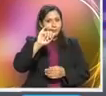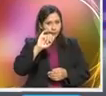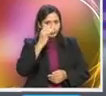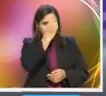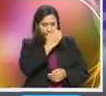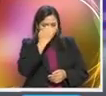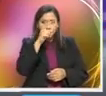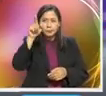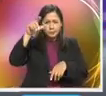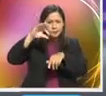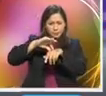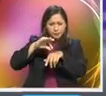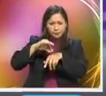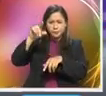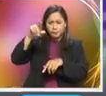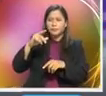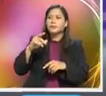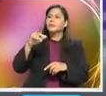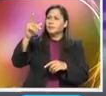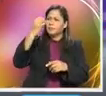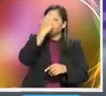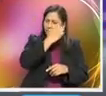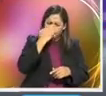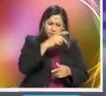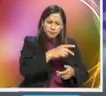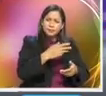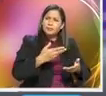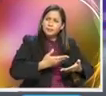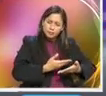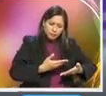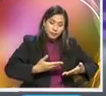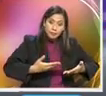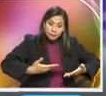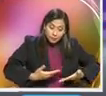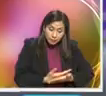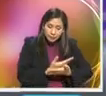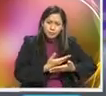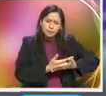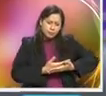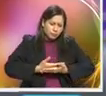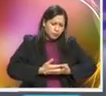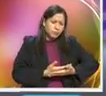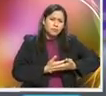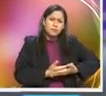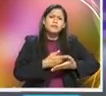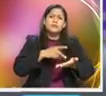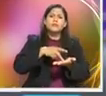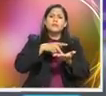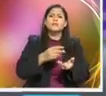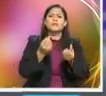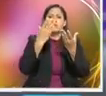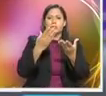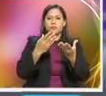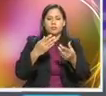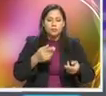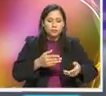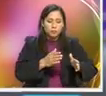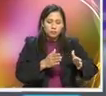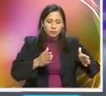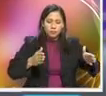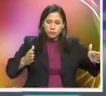que con tu pediatra revises el peso al nacer y cómo va a ir creciendo. Voy a ponerles un ejemplo. Si el bebé nació de